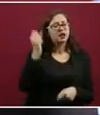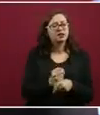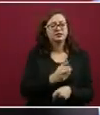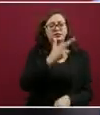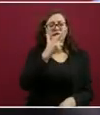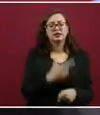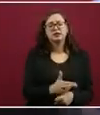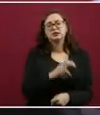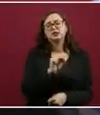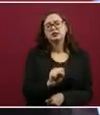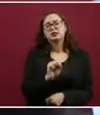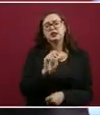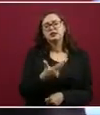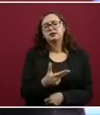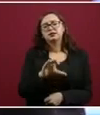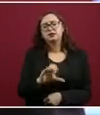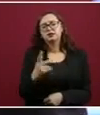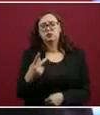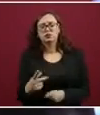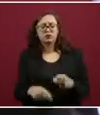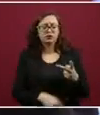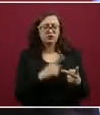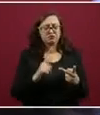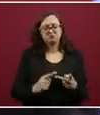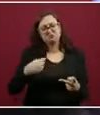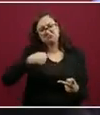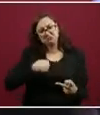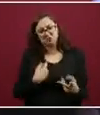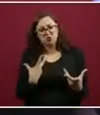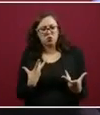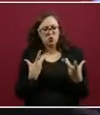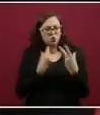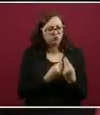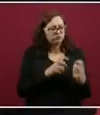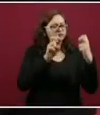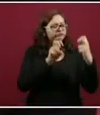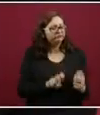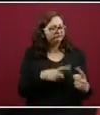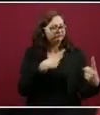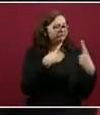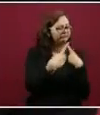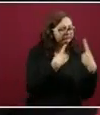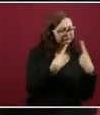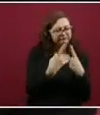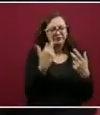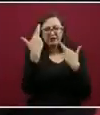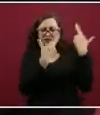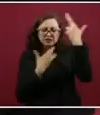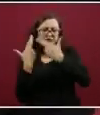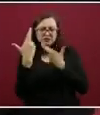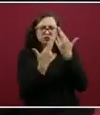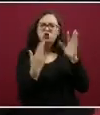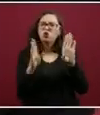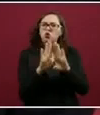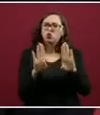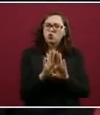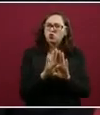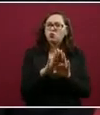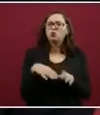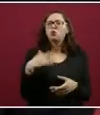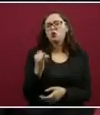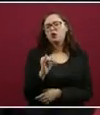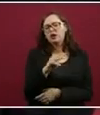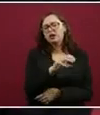Ursúa, y su servidor, justamente para revisar los temas de ingresos e ingresos